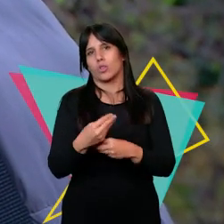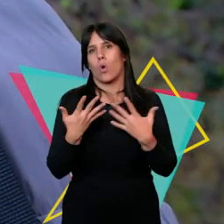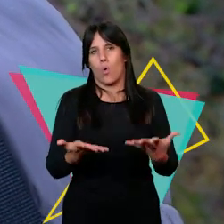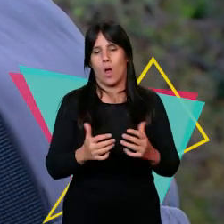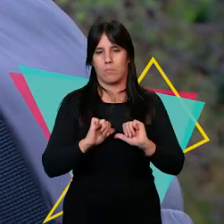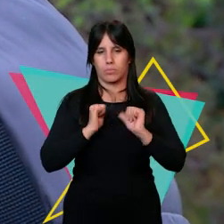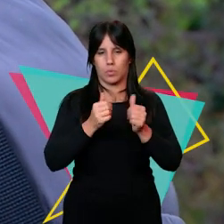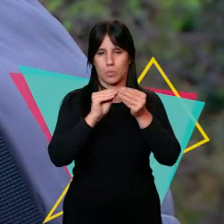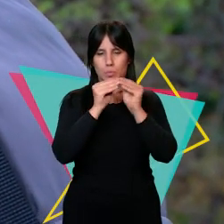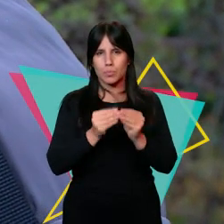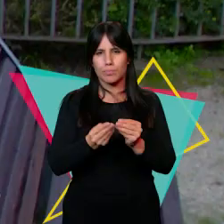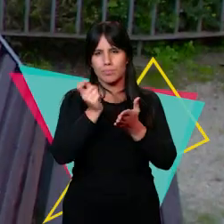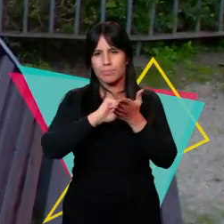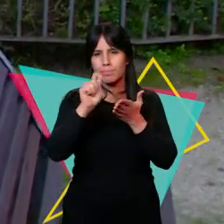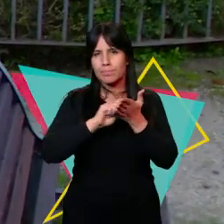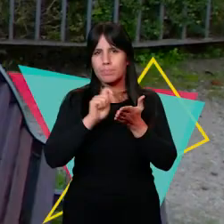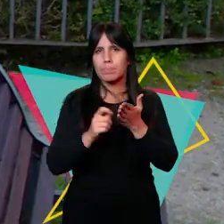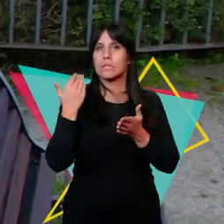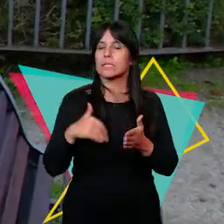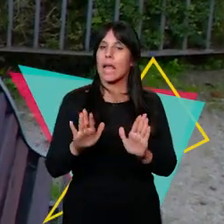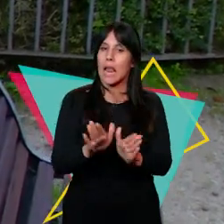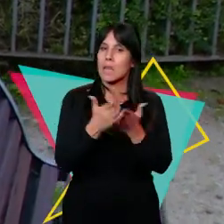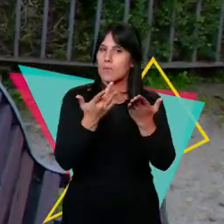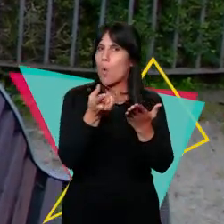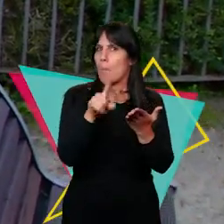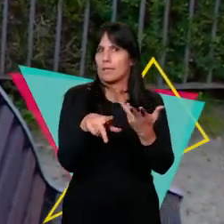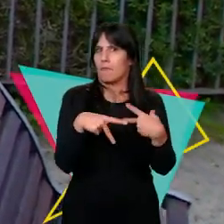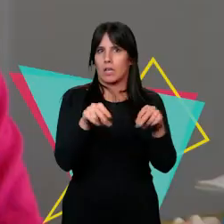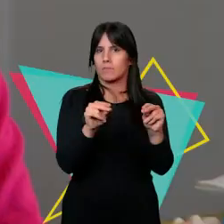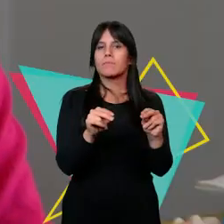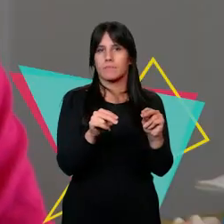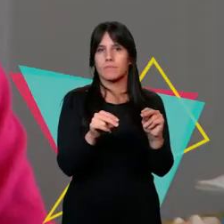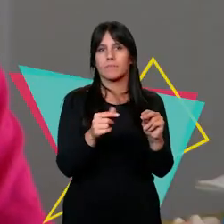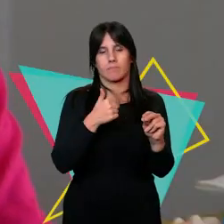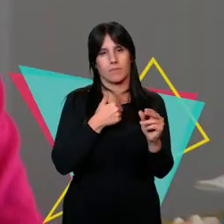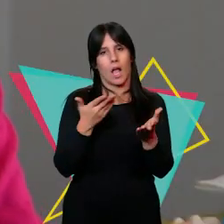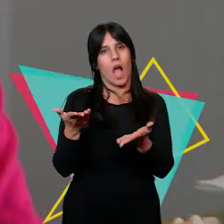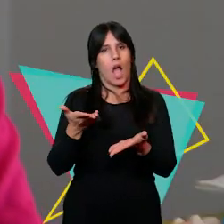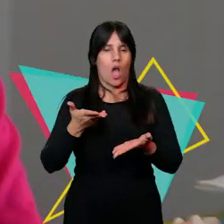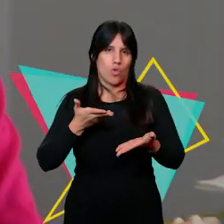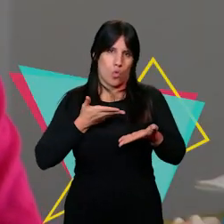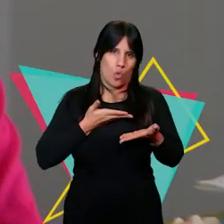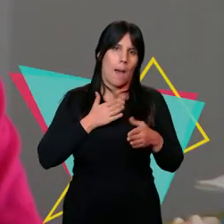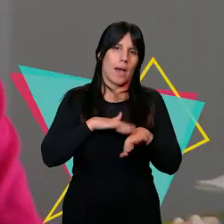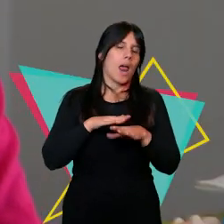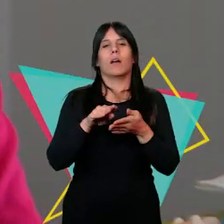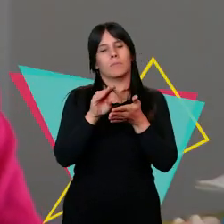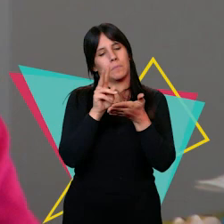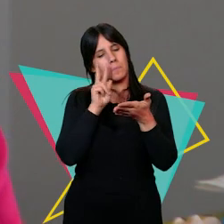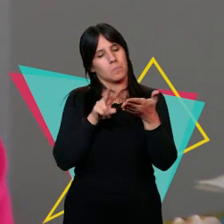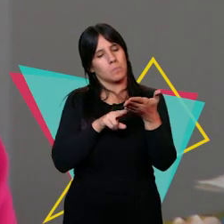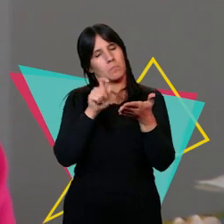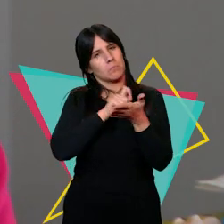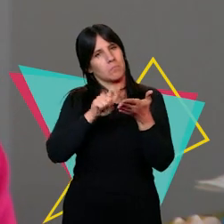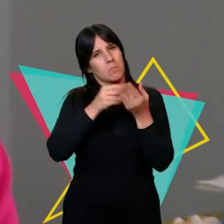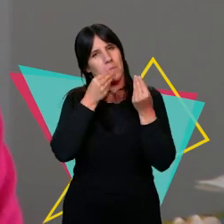trabajando, y ultimé el libro en un mes. Mi hermano José me ayudó a pulirlo, le dio como era el final